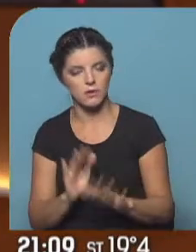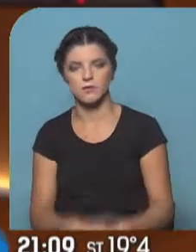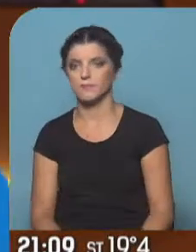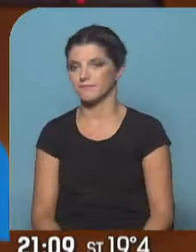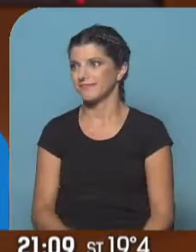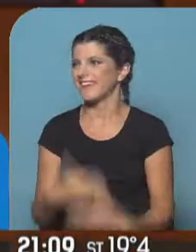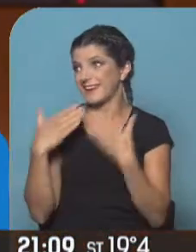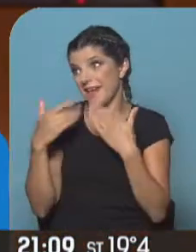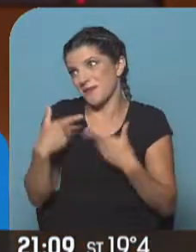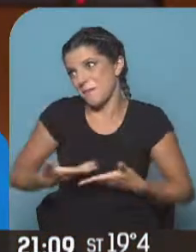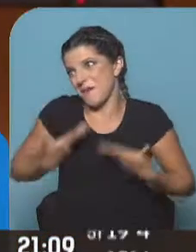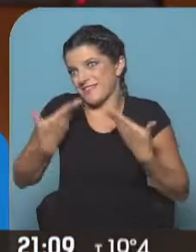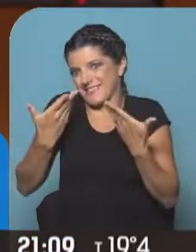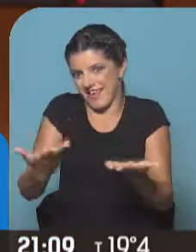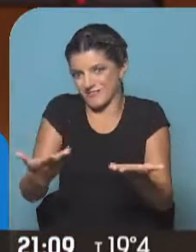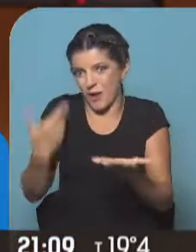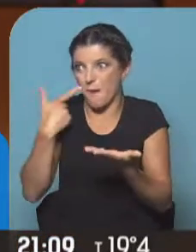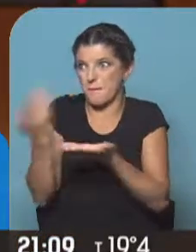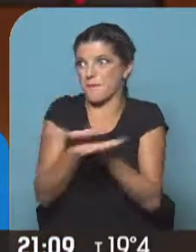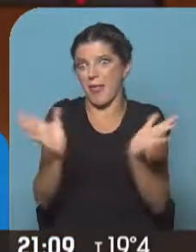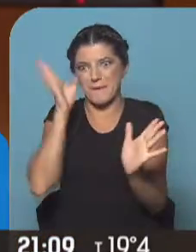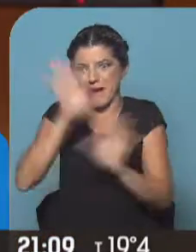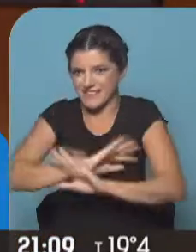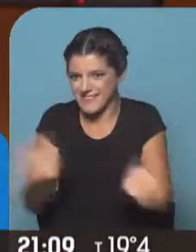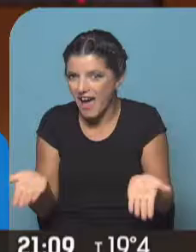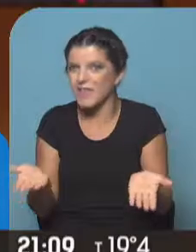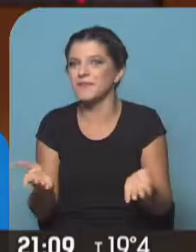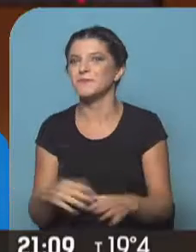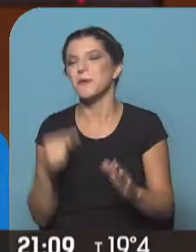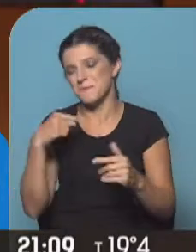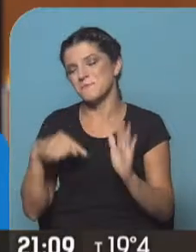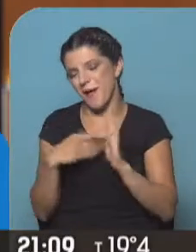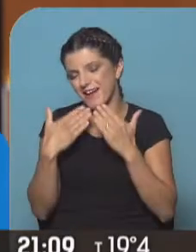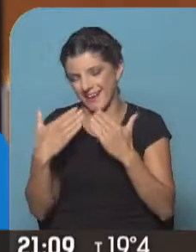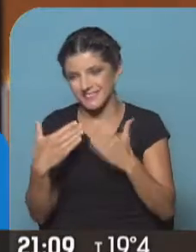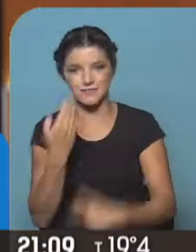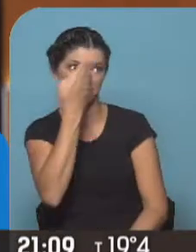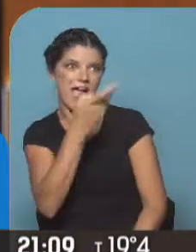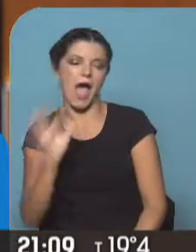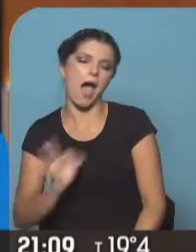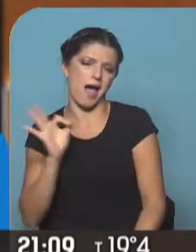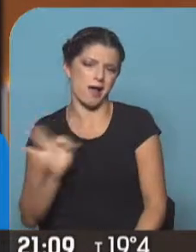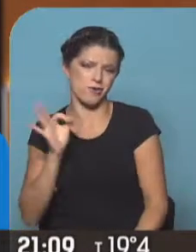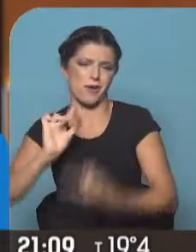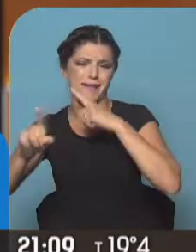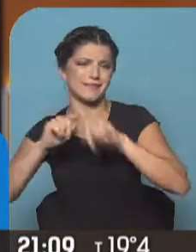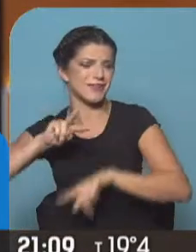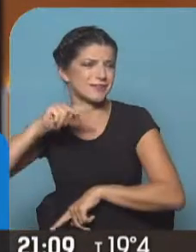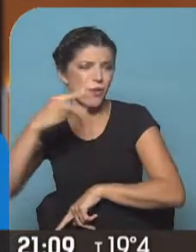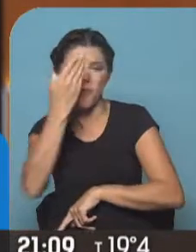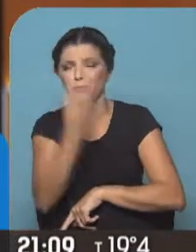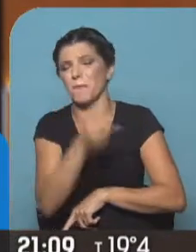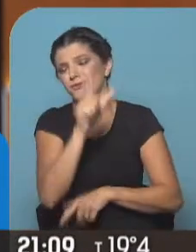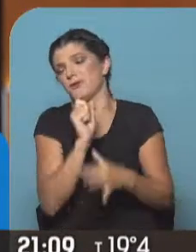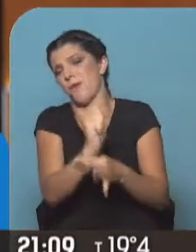gracias por la presentación. Francamente me parece exagerada, pero el embajador Petrella fue muchos años vicecanciller, es un hombre muy reconocido